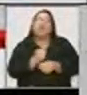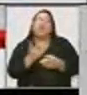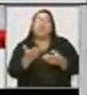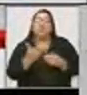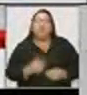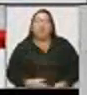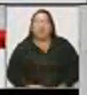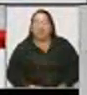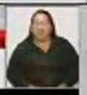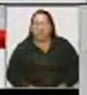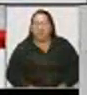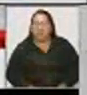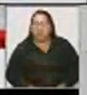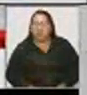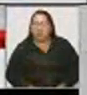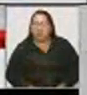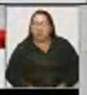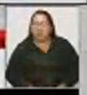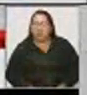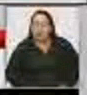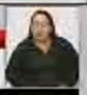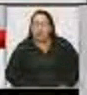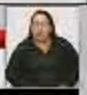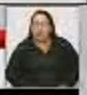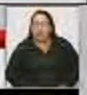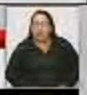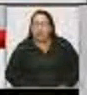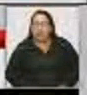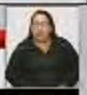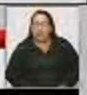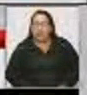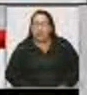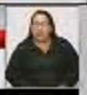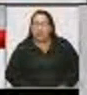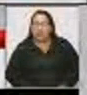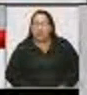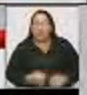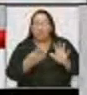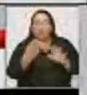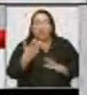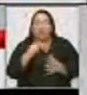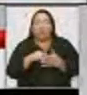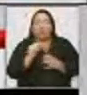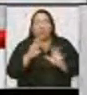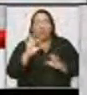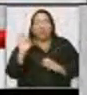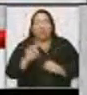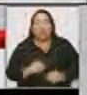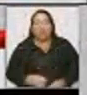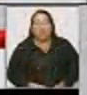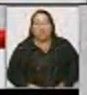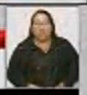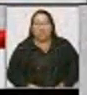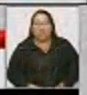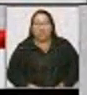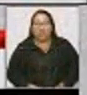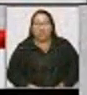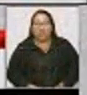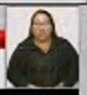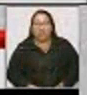respectivamente. Este porcentaje que se obtuvo para las niñas urbanas fue de 93.9%,